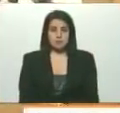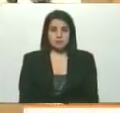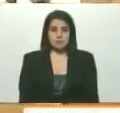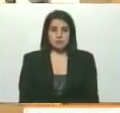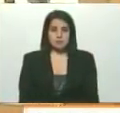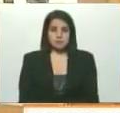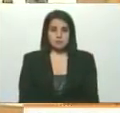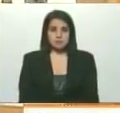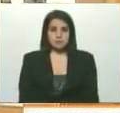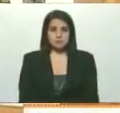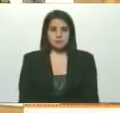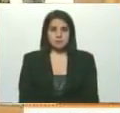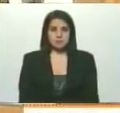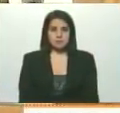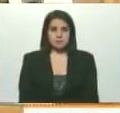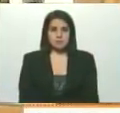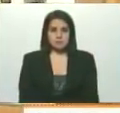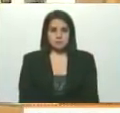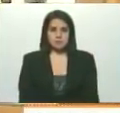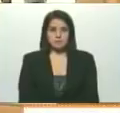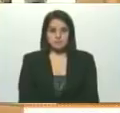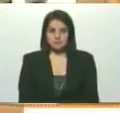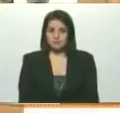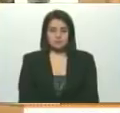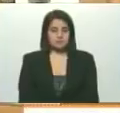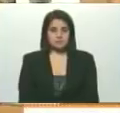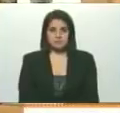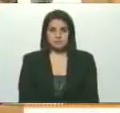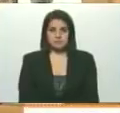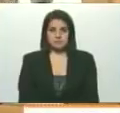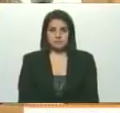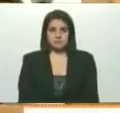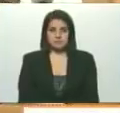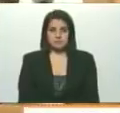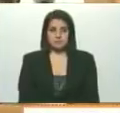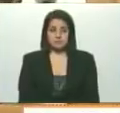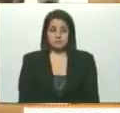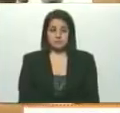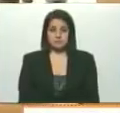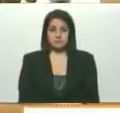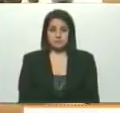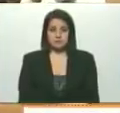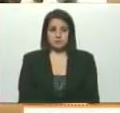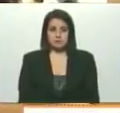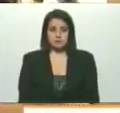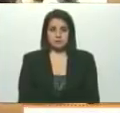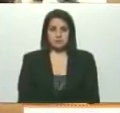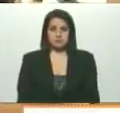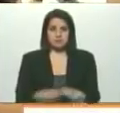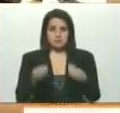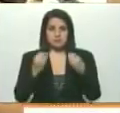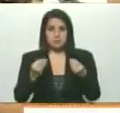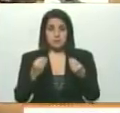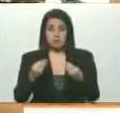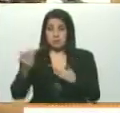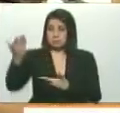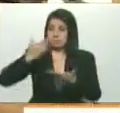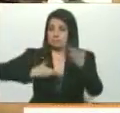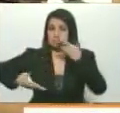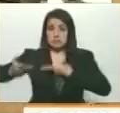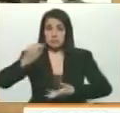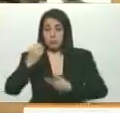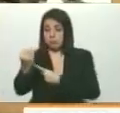mano en físico los billetes para colombia y de allá para acá le hacen las